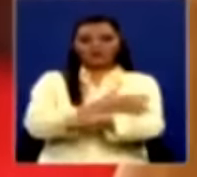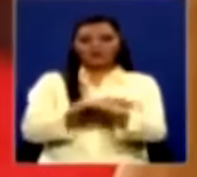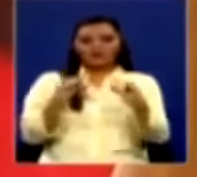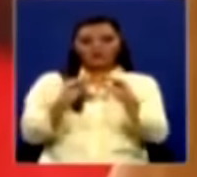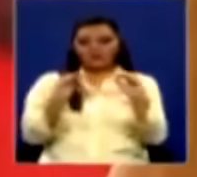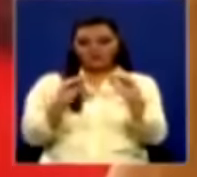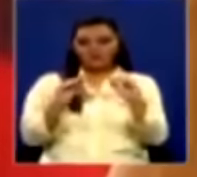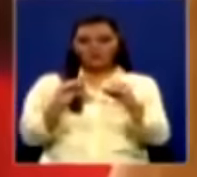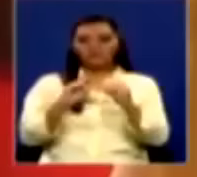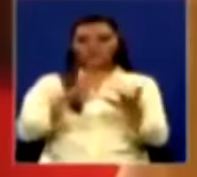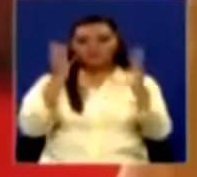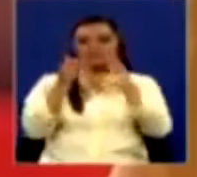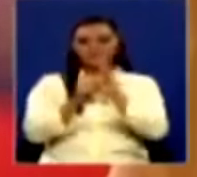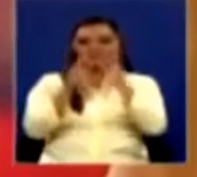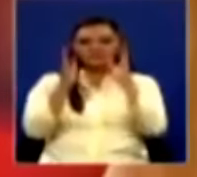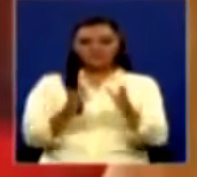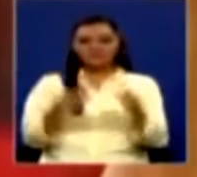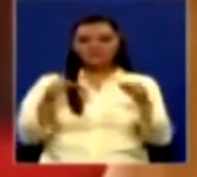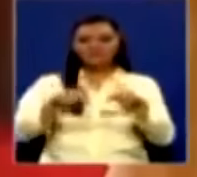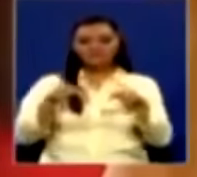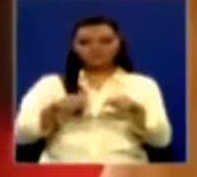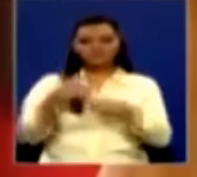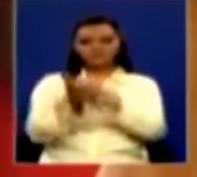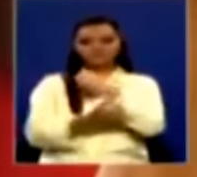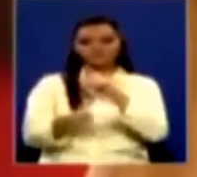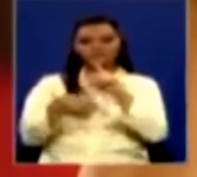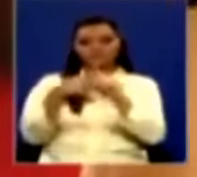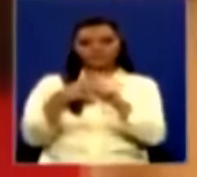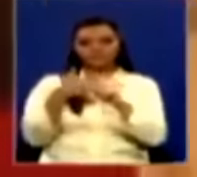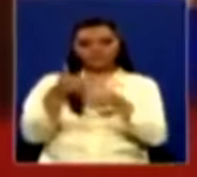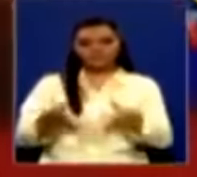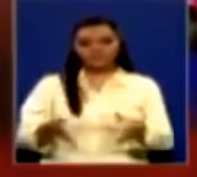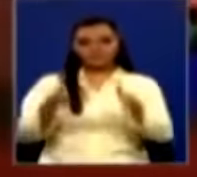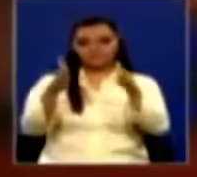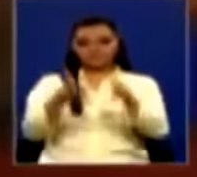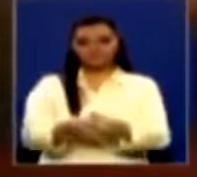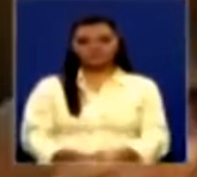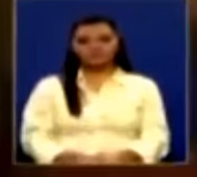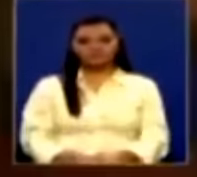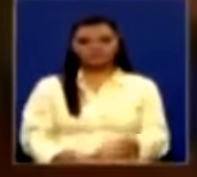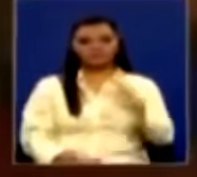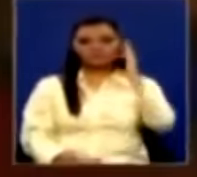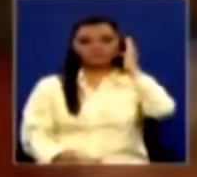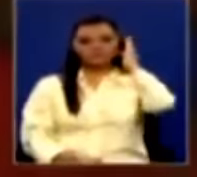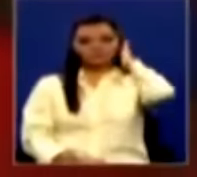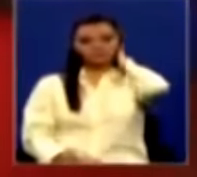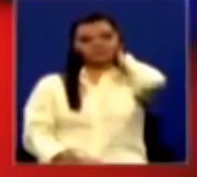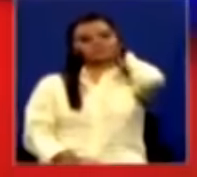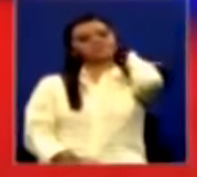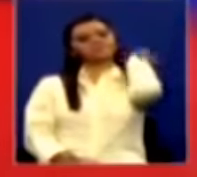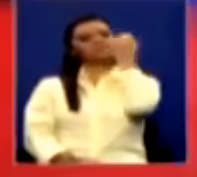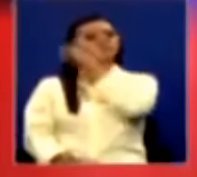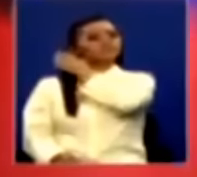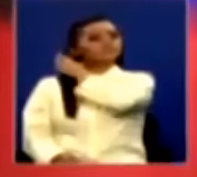que llegar la Revolución Ciudadana para que nuestro país tuviese carreteras de primer orden. Adelante con el video, por favor. Esa será la patria,